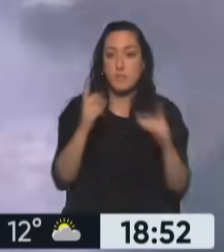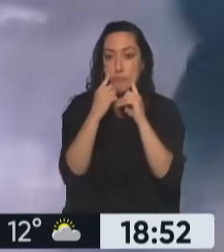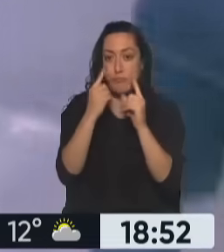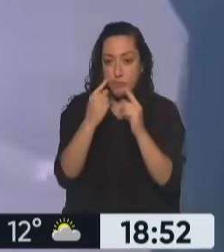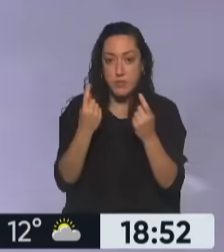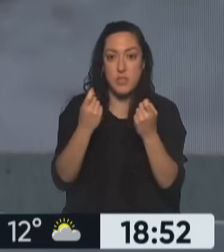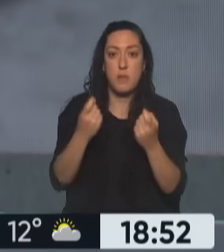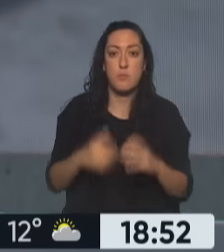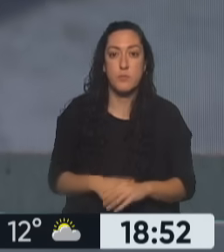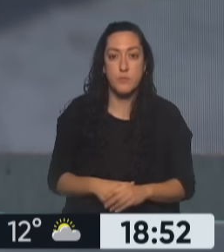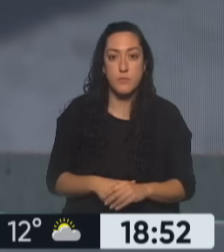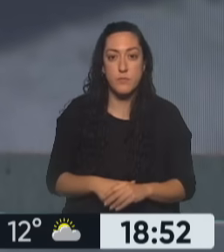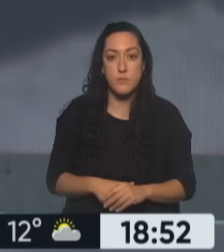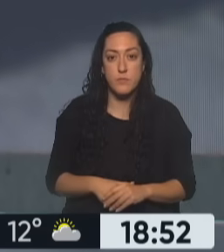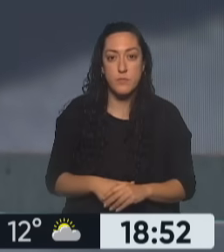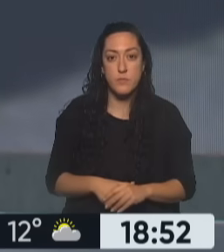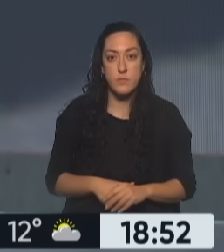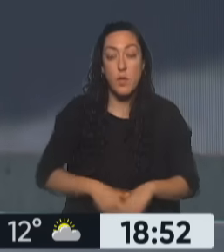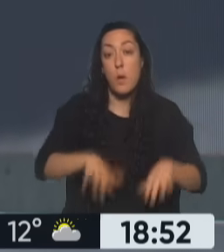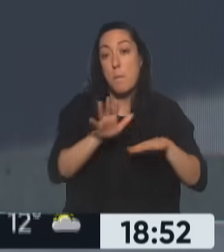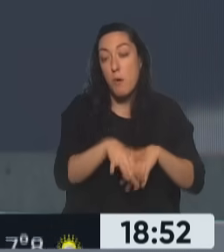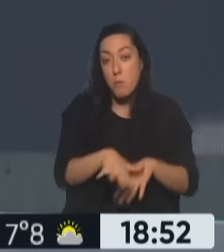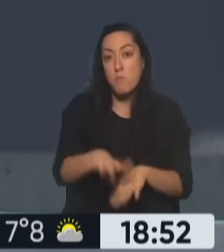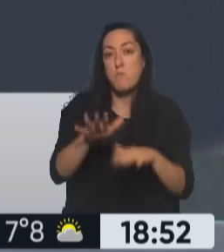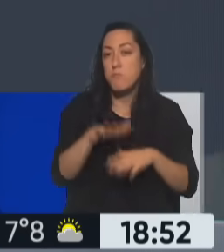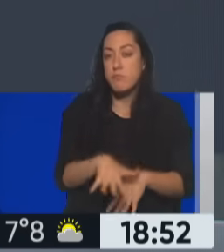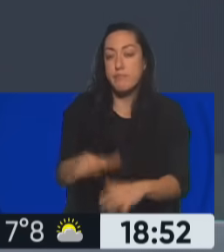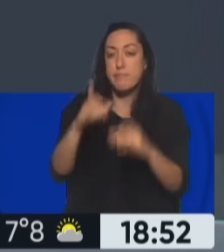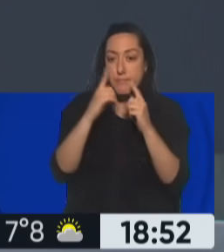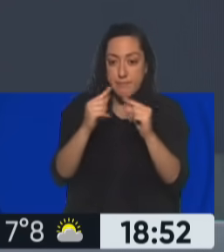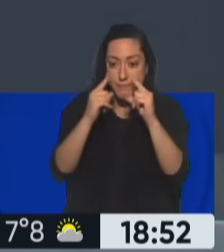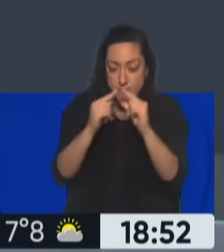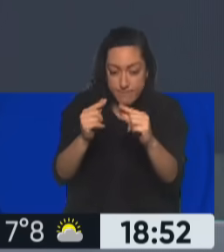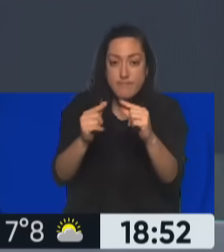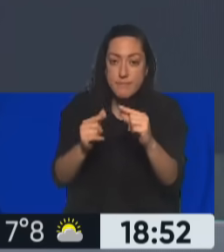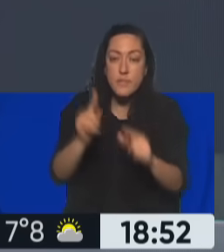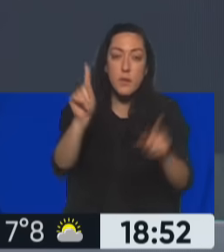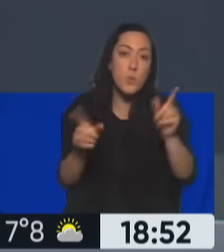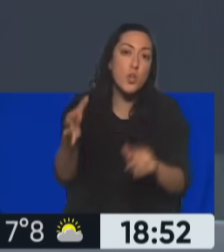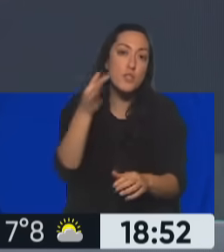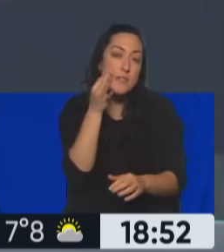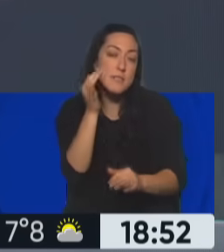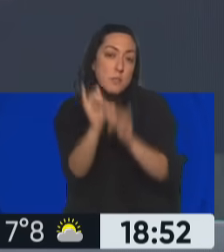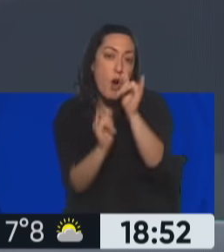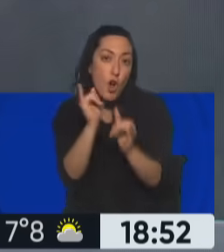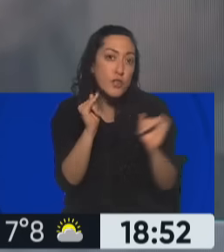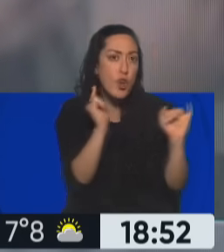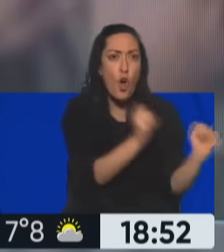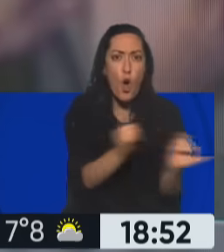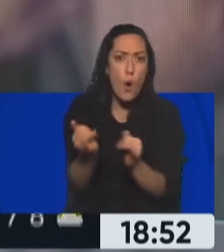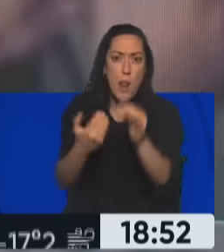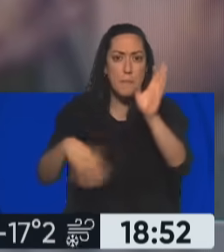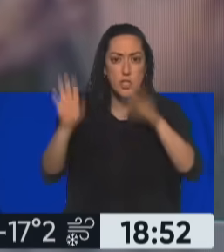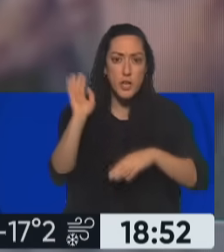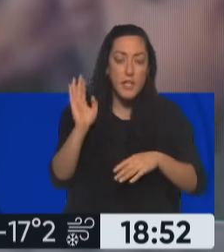está. Masivas movilizaciones y marchas en Perú. Allí veíamos algunos testimonios, en su mayoría muy jóvenes, que